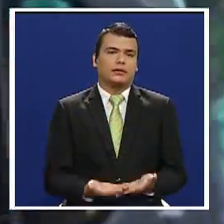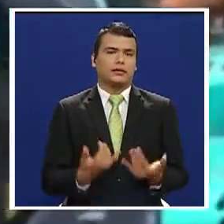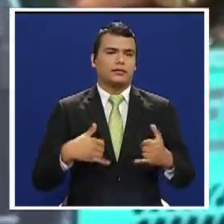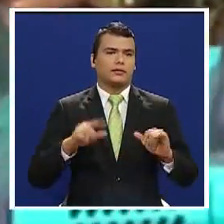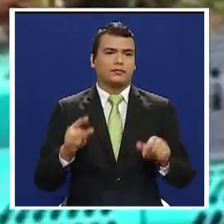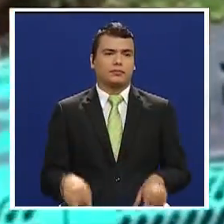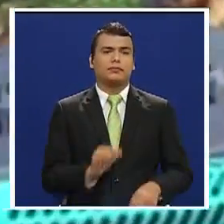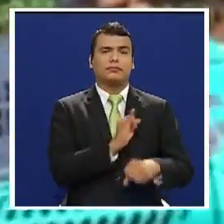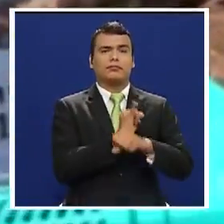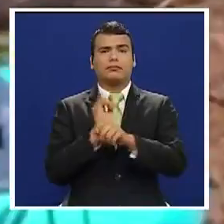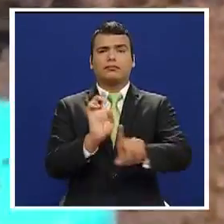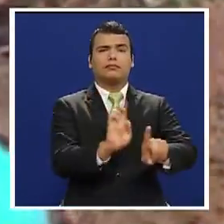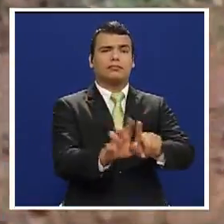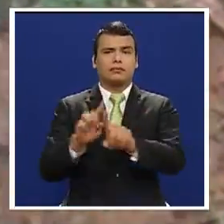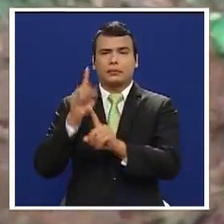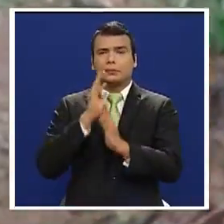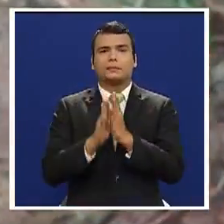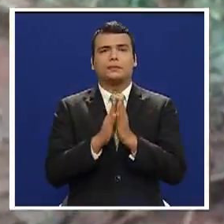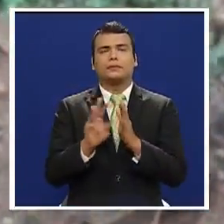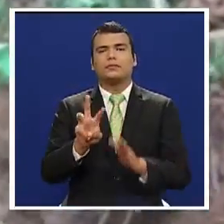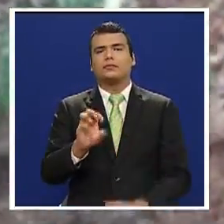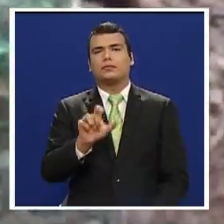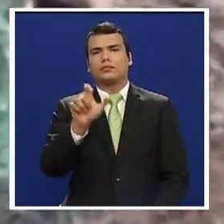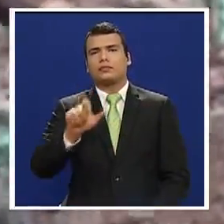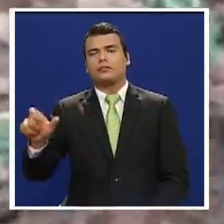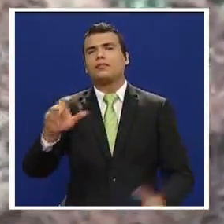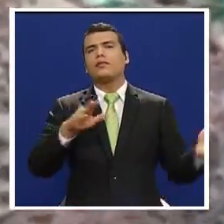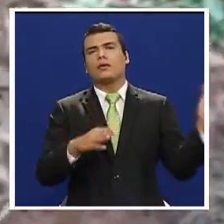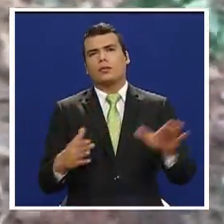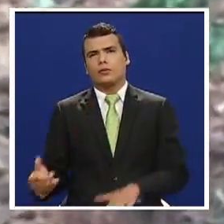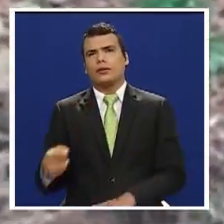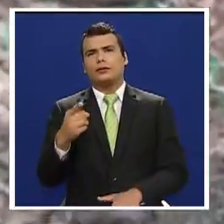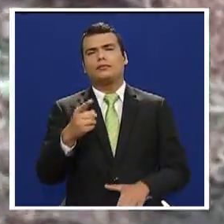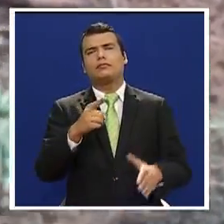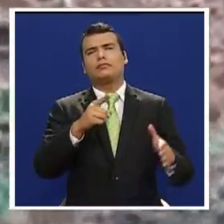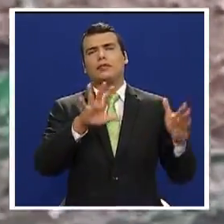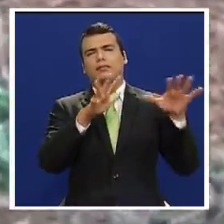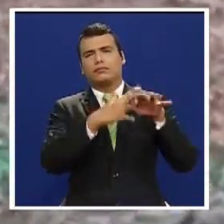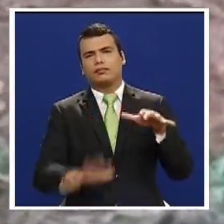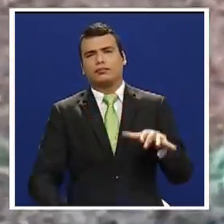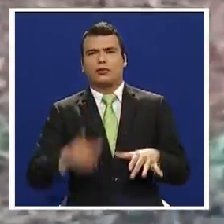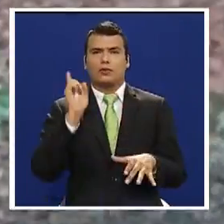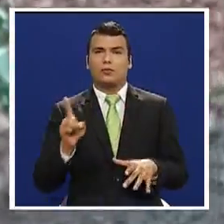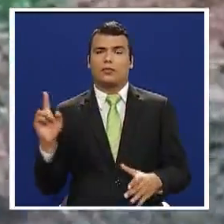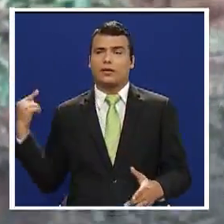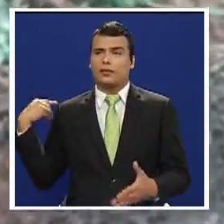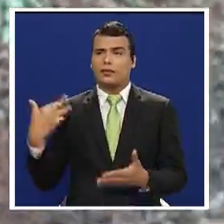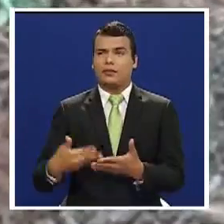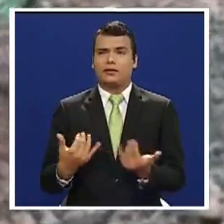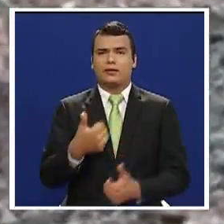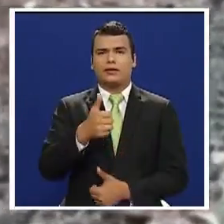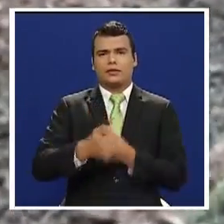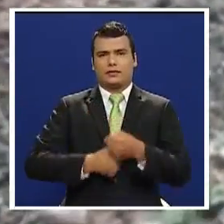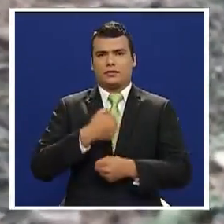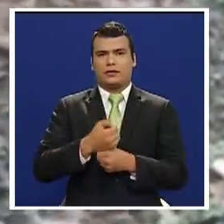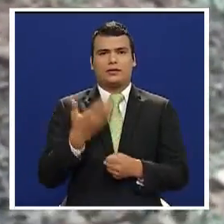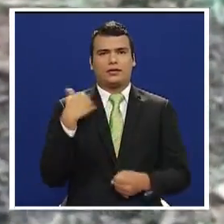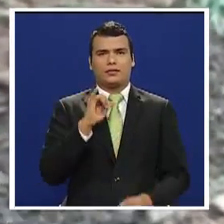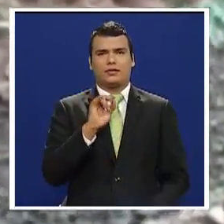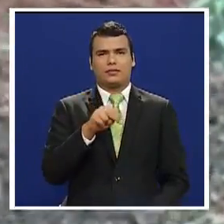brother. Pese al mal estado de la vía, muchos de los conductores se arriesgan a transitar entre la vía Quibdó-Medellín, pero con la zozobra de